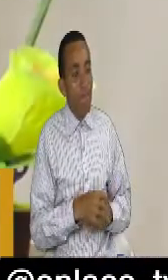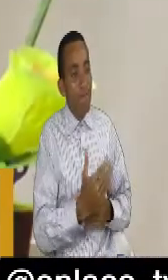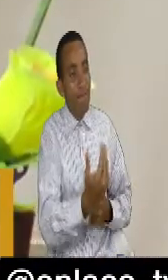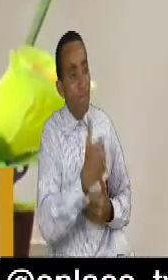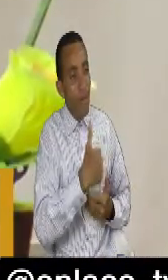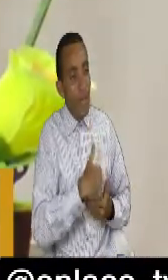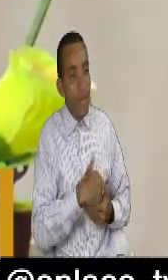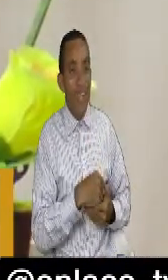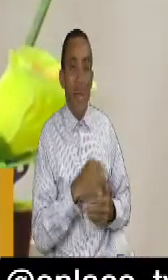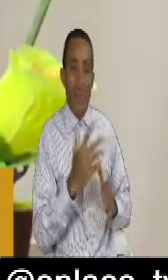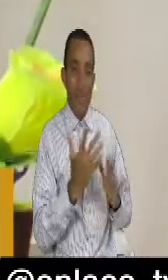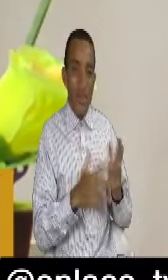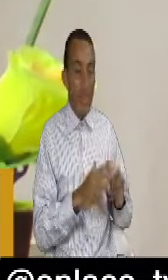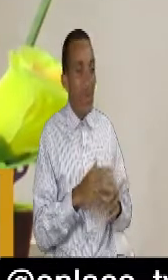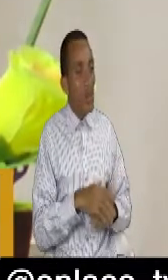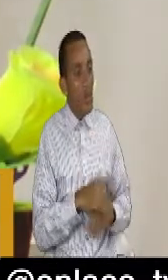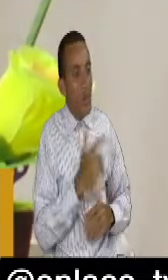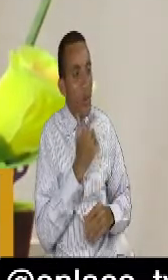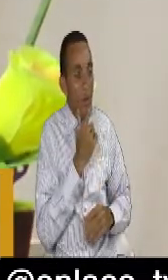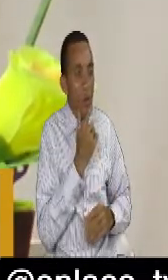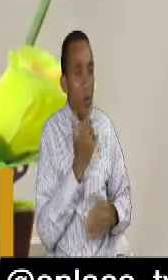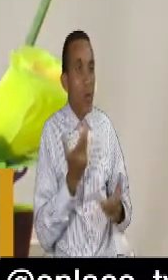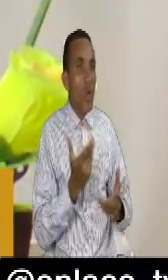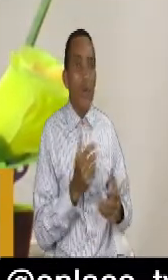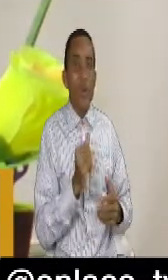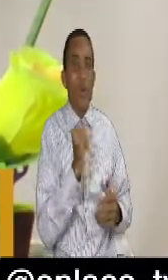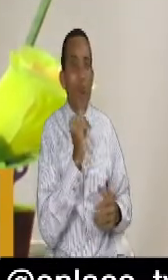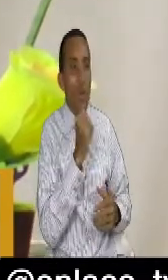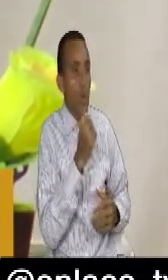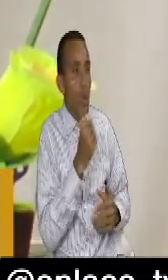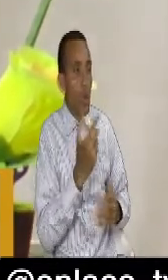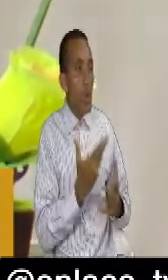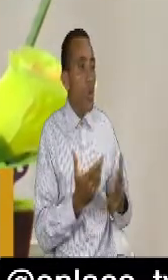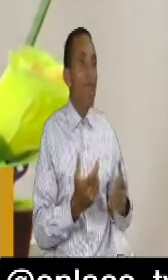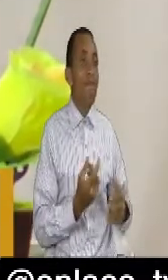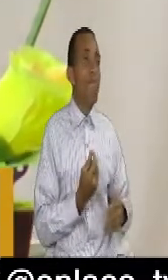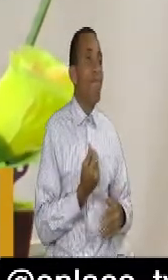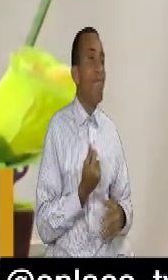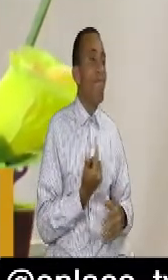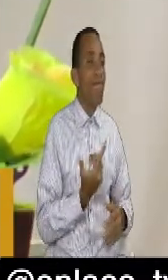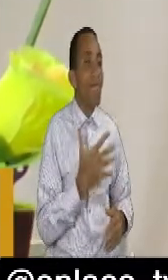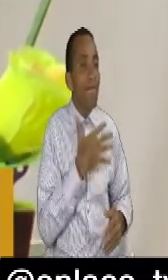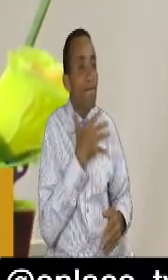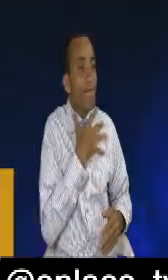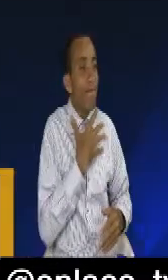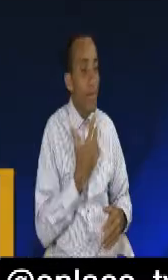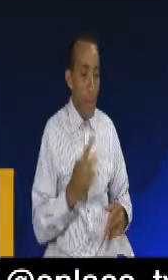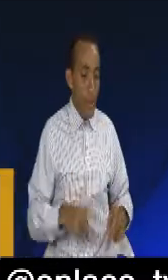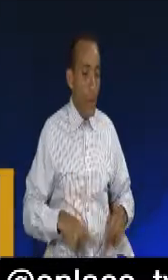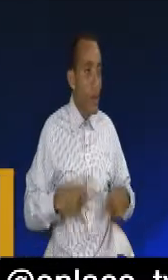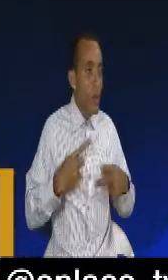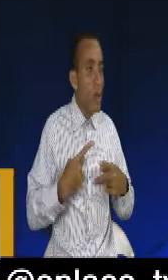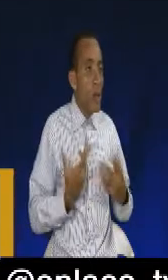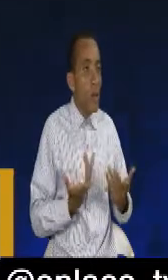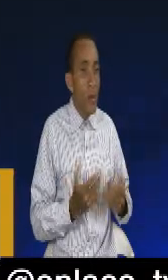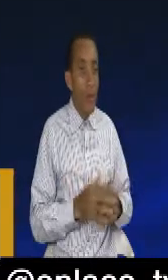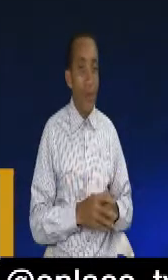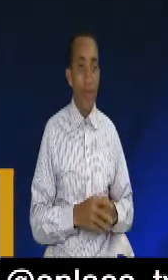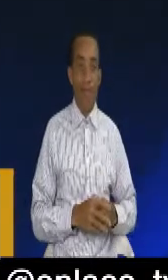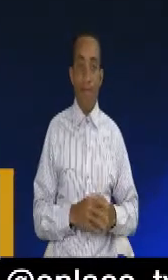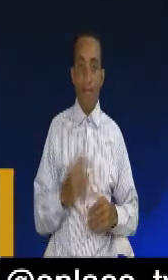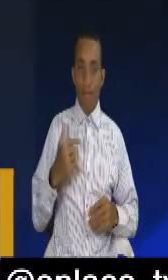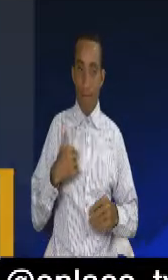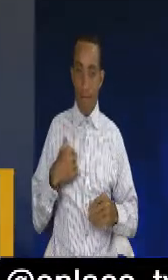muchas veces son como tan indefensas que no tienen de dónde sacar un recurso para poder ellos mismos sobrevivir. Y es que su única misión